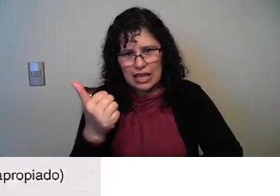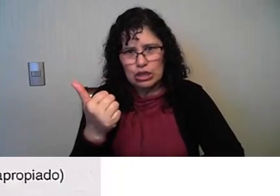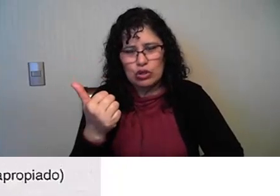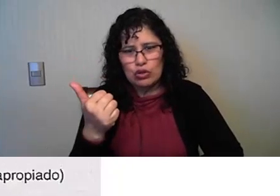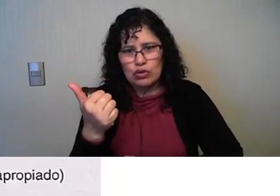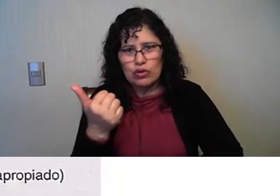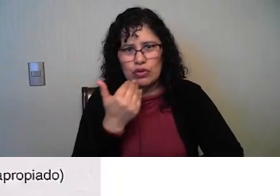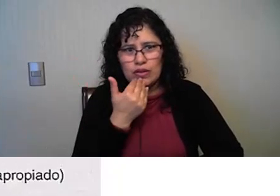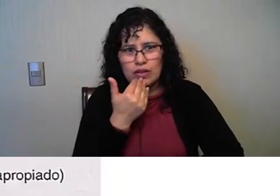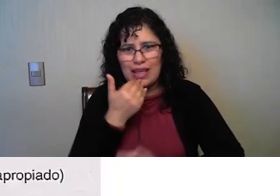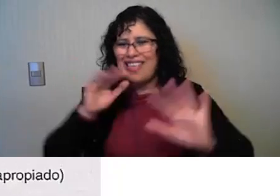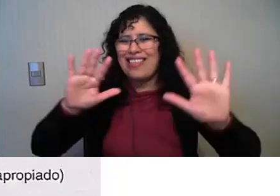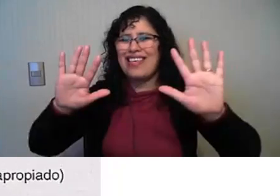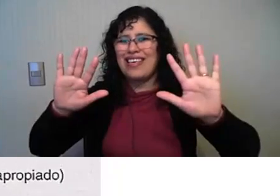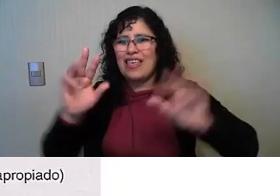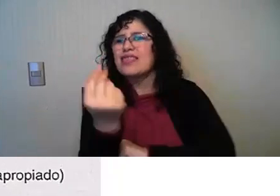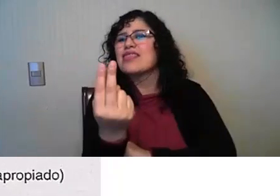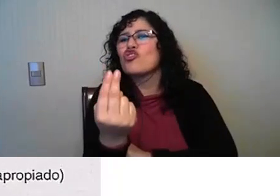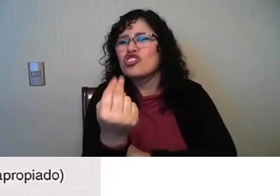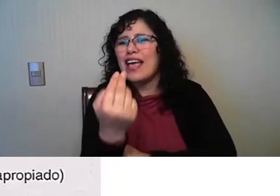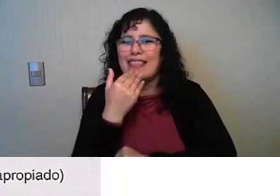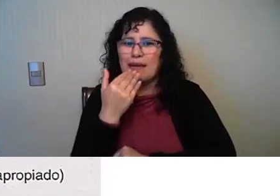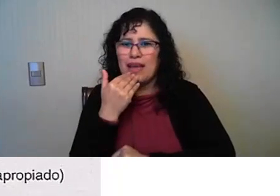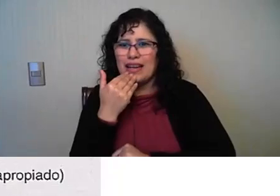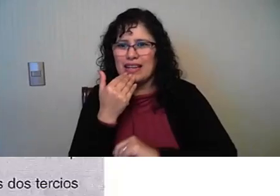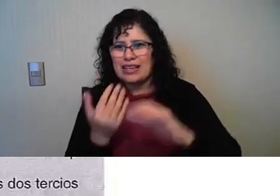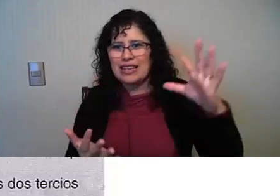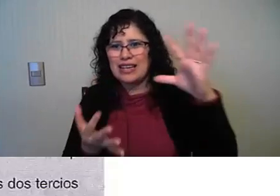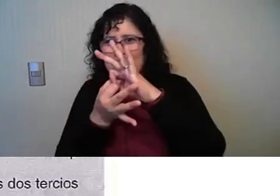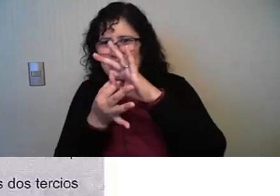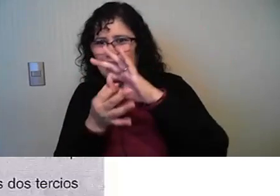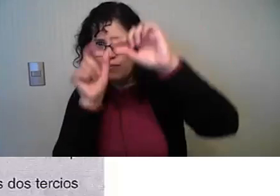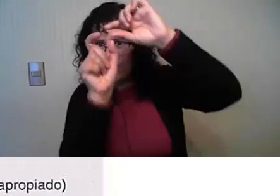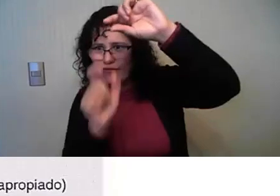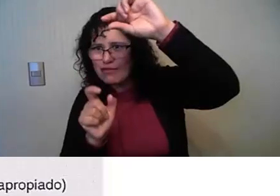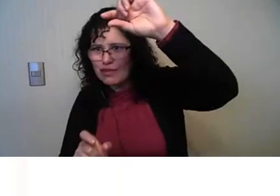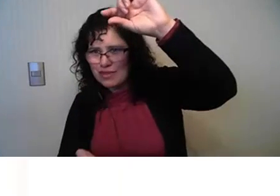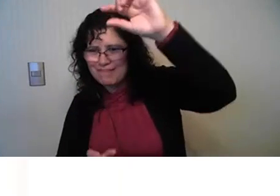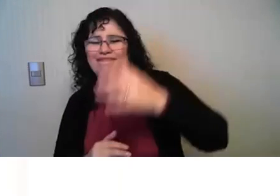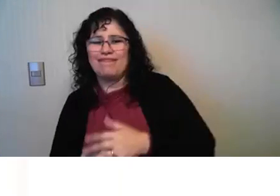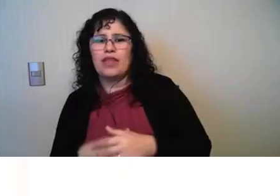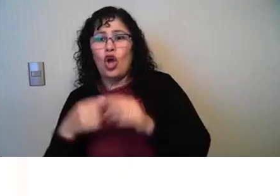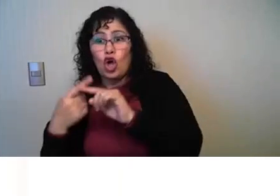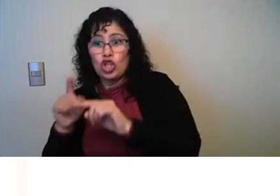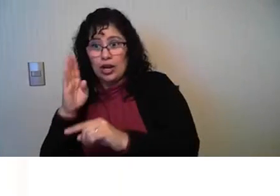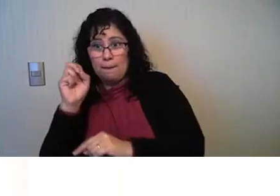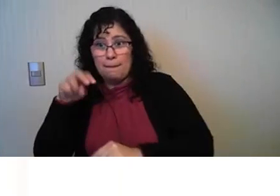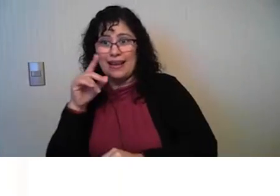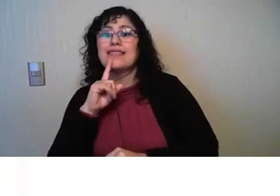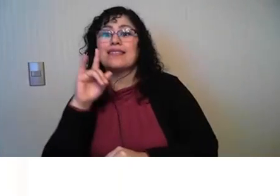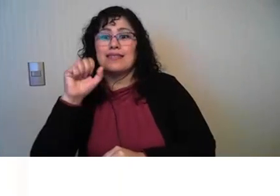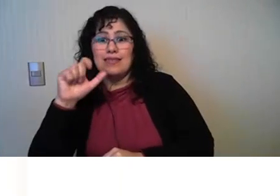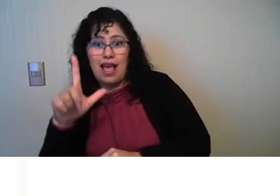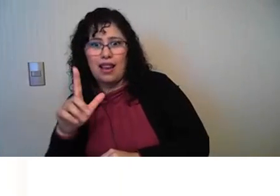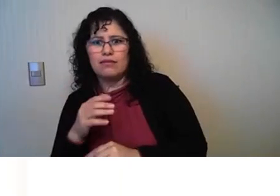y décimo segundo. La columna branquial, el resto, está dibujada acá, de